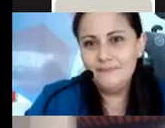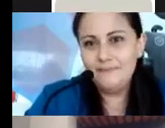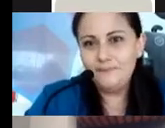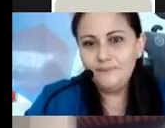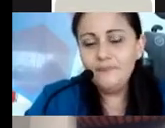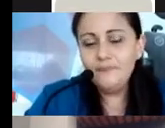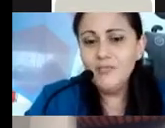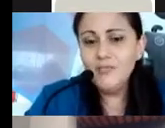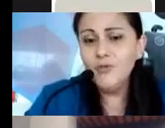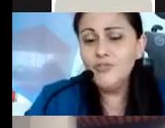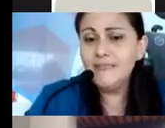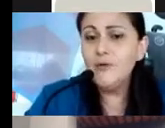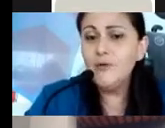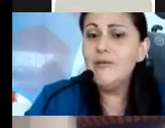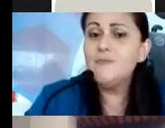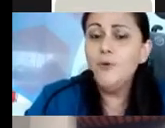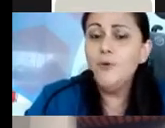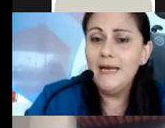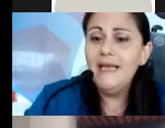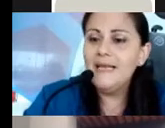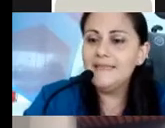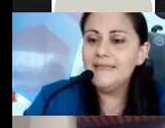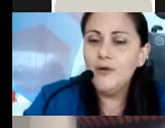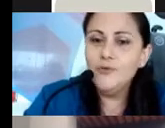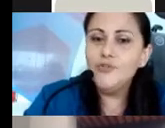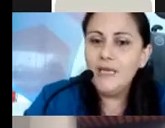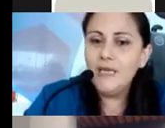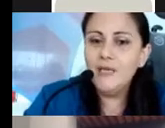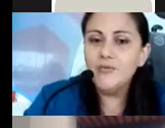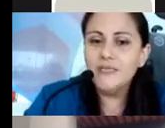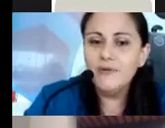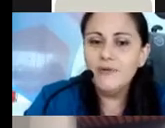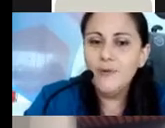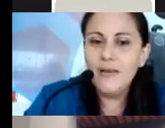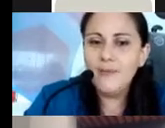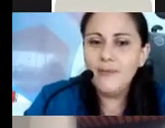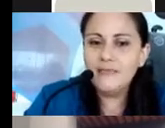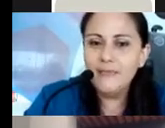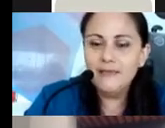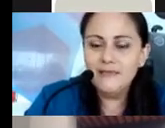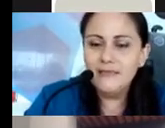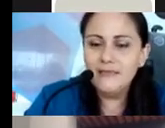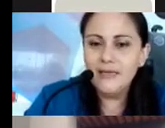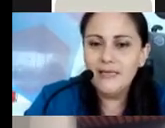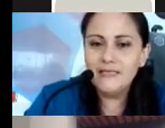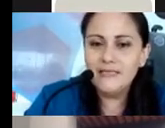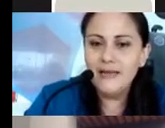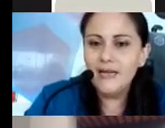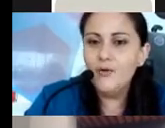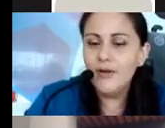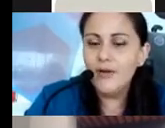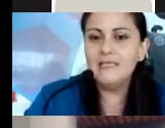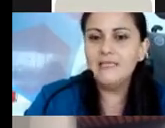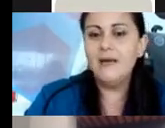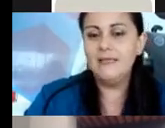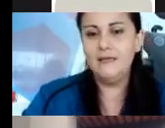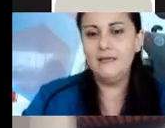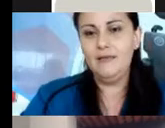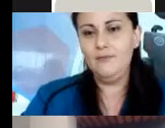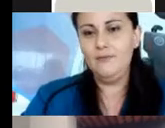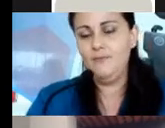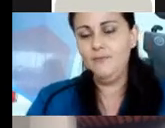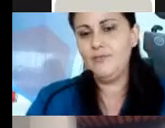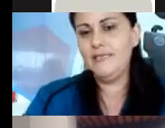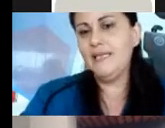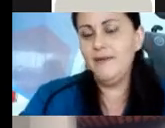eficiente. Eso consiste en una espuma que trae unos químicos que se revuelven y se van a colocar en la espalda,